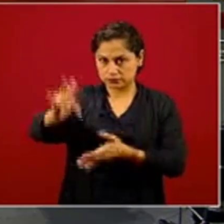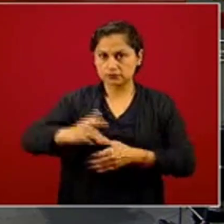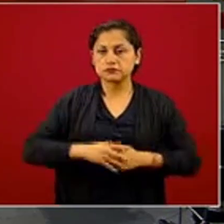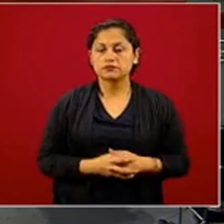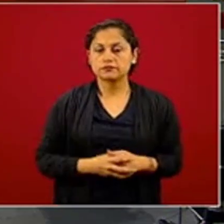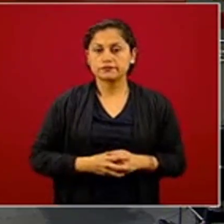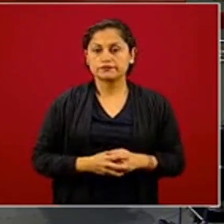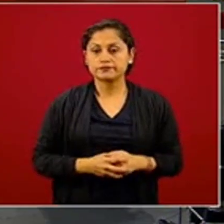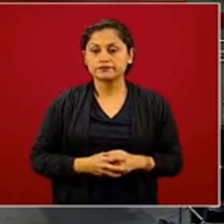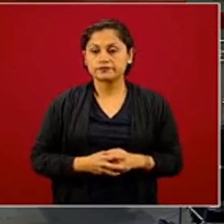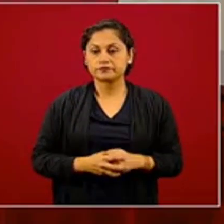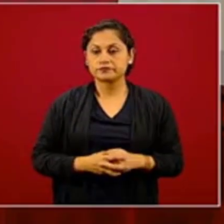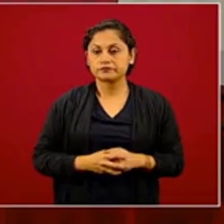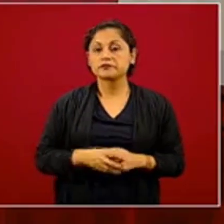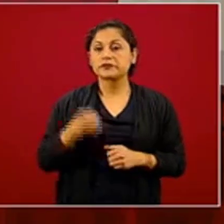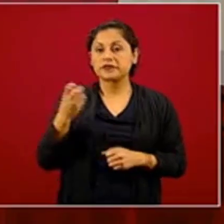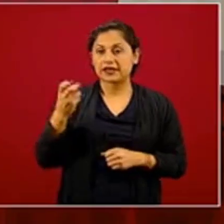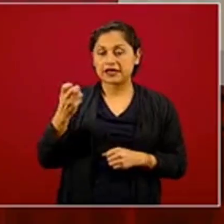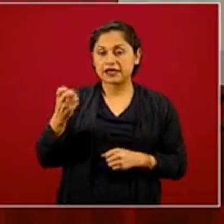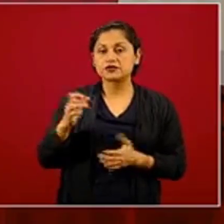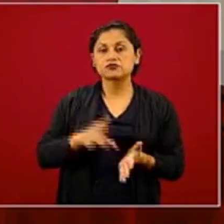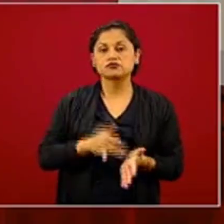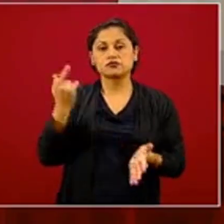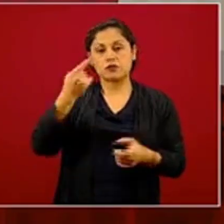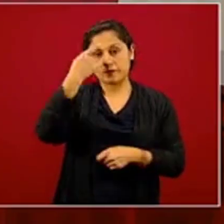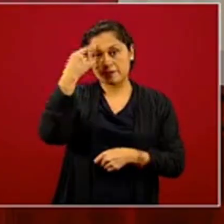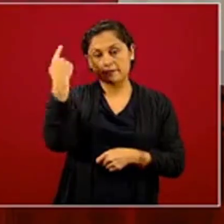permite recordarle varias cosas a la población.